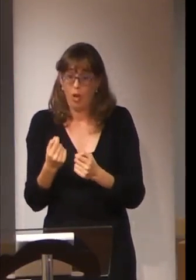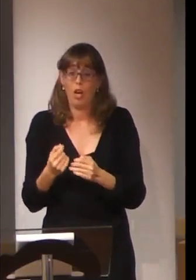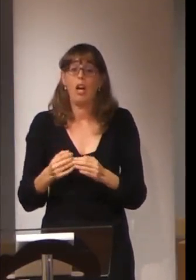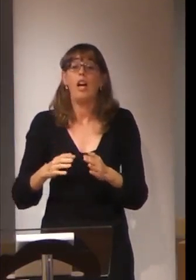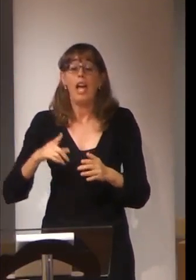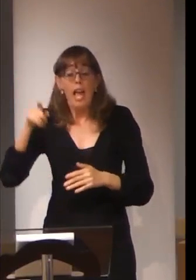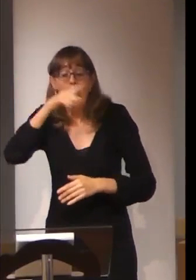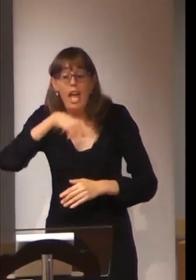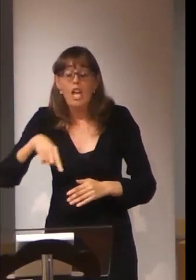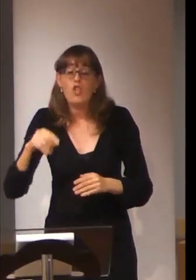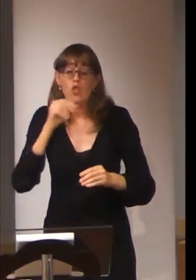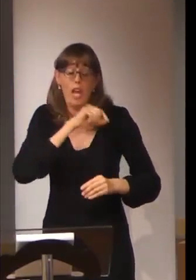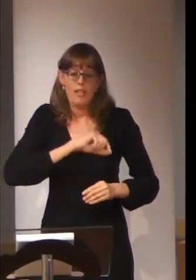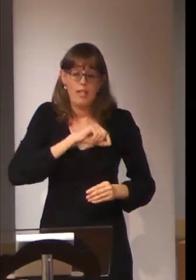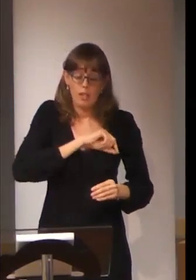gradual,